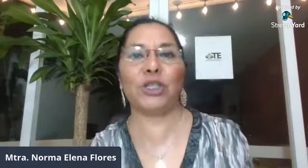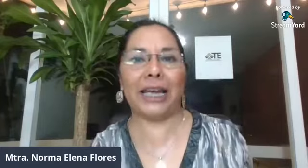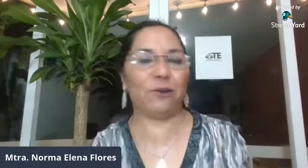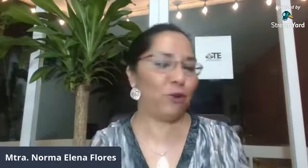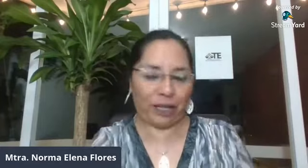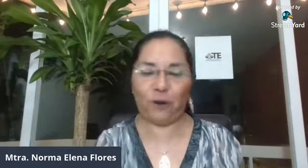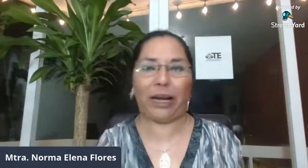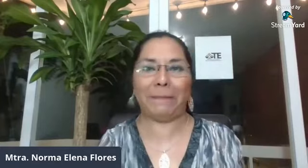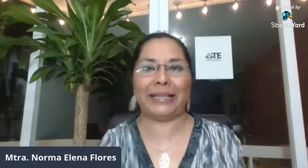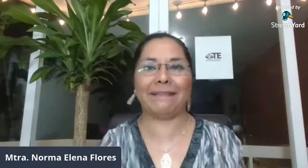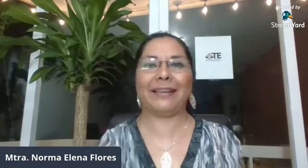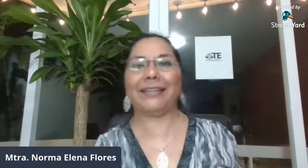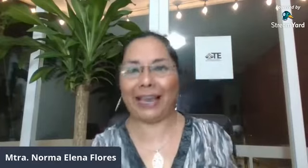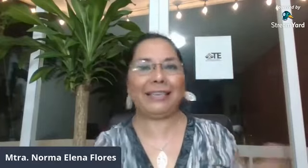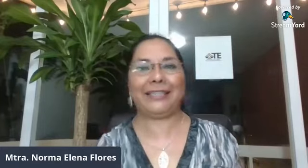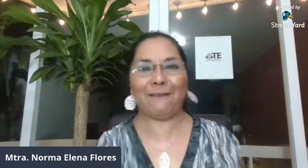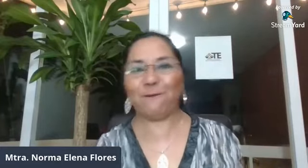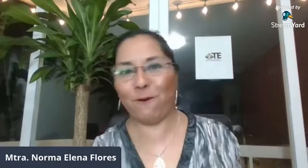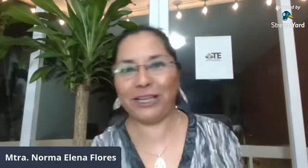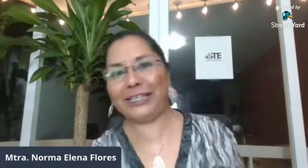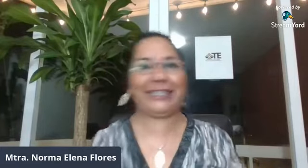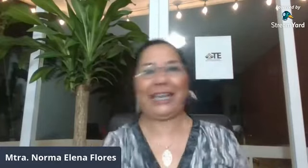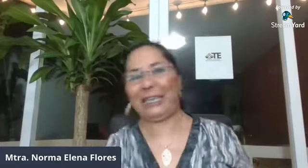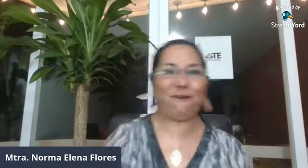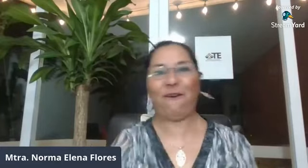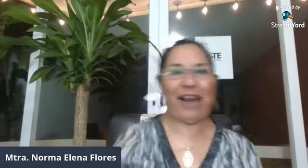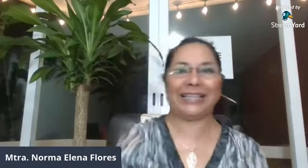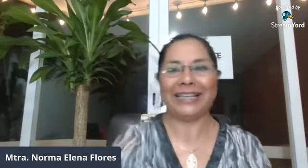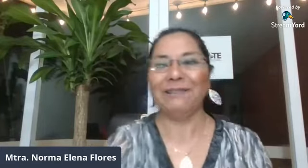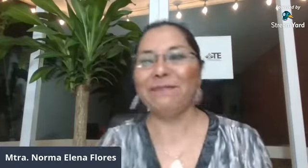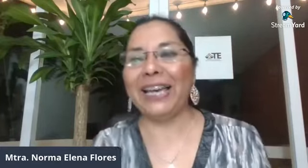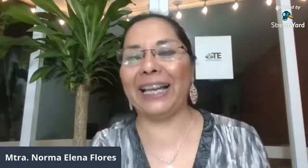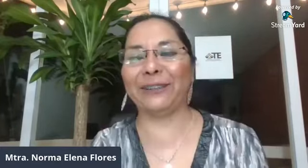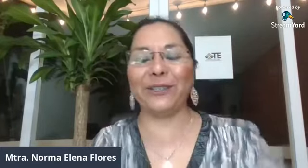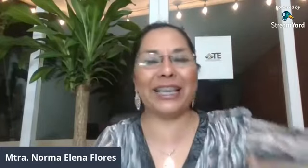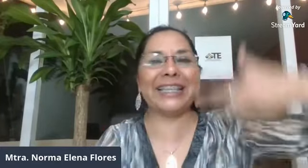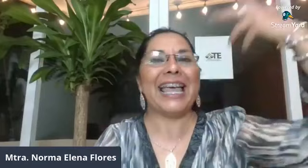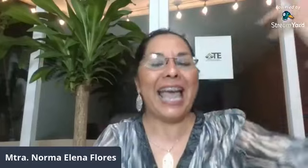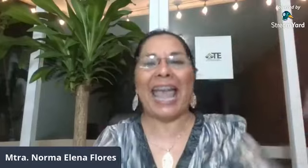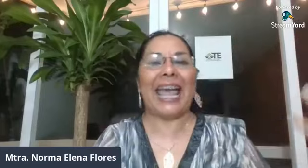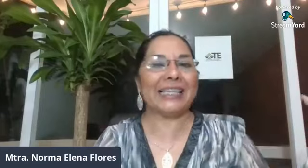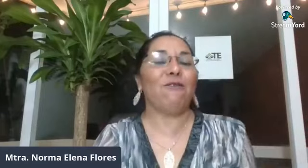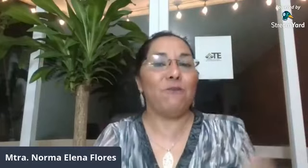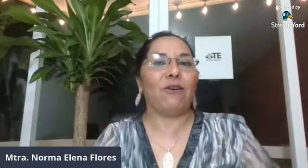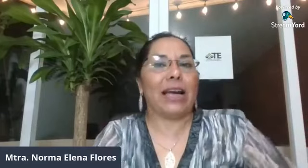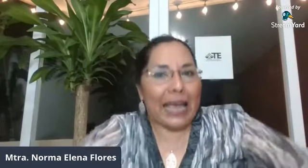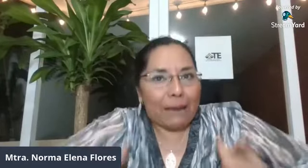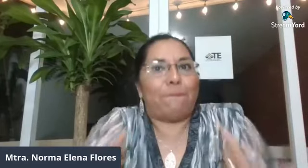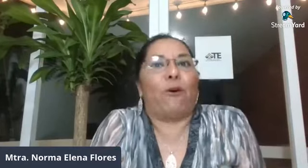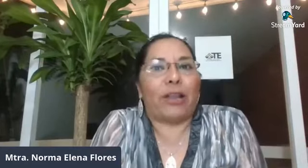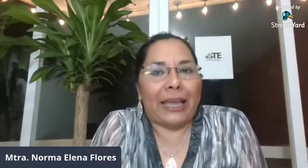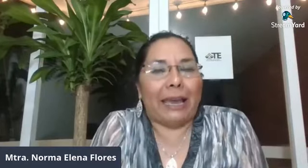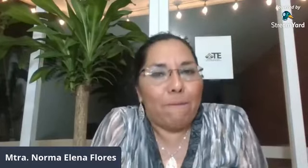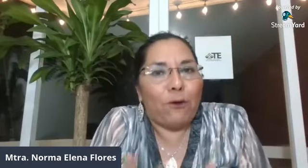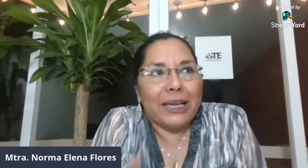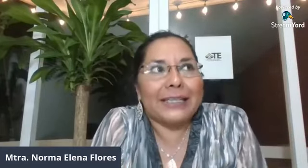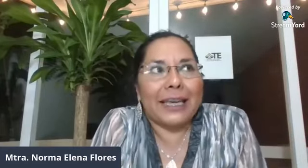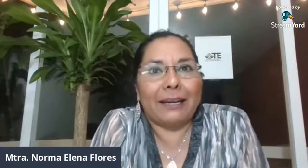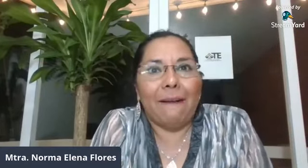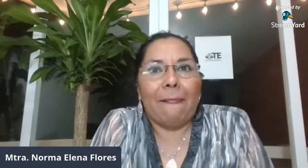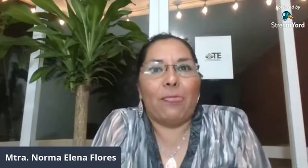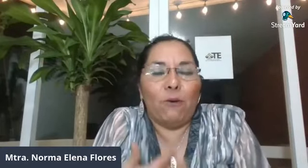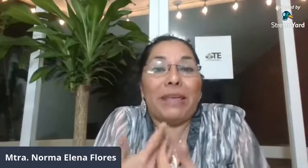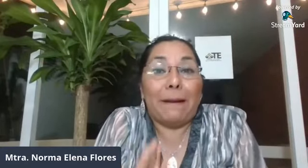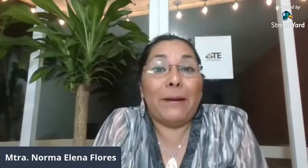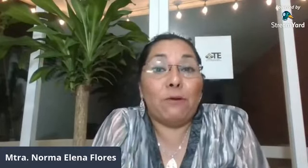la cosa, yo no tengo que mentirles aquí, señores y señoras. Entonces, es como, ¿por qué voy a